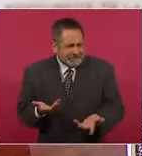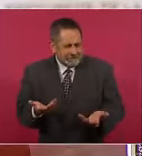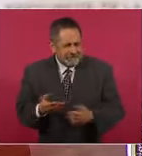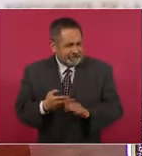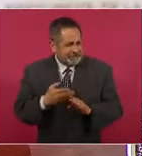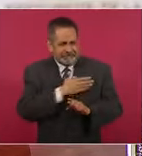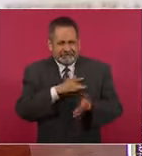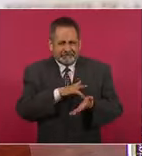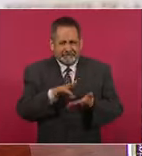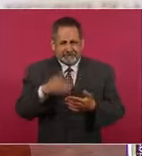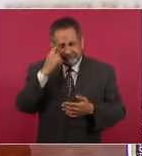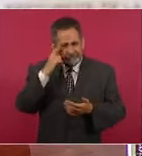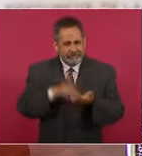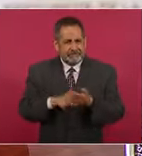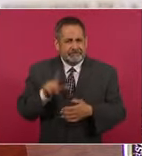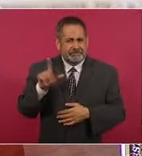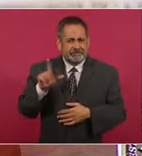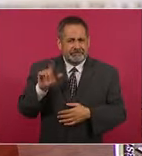para que el litio